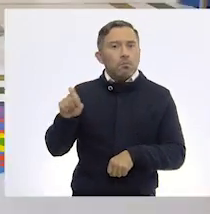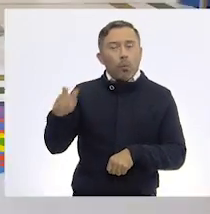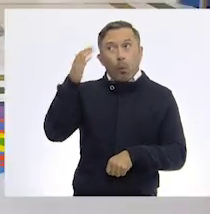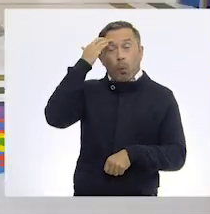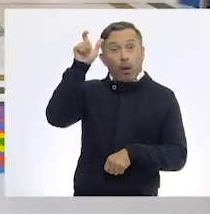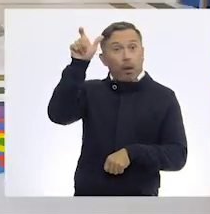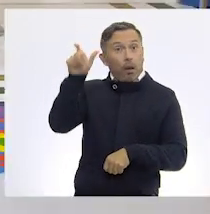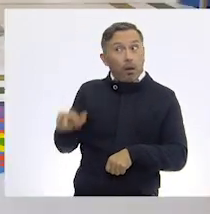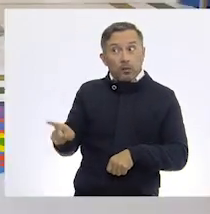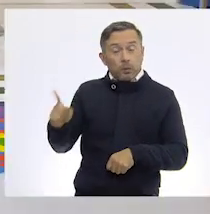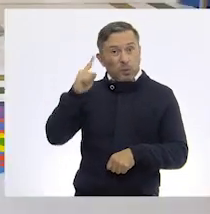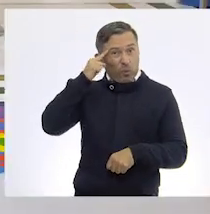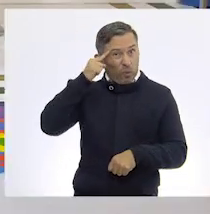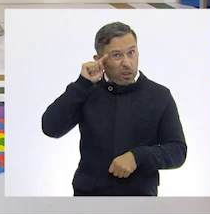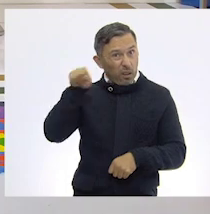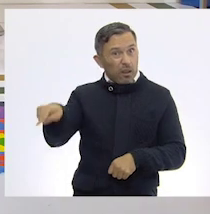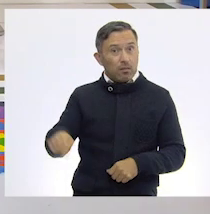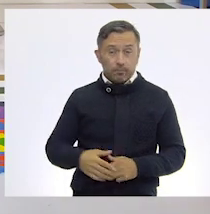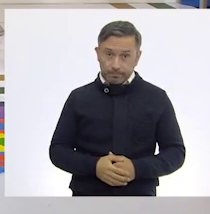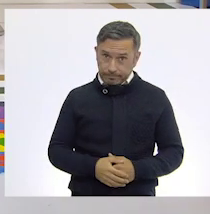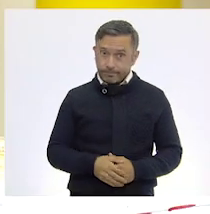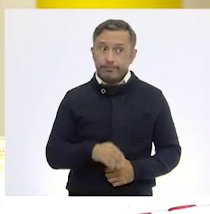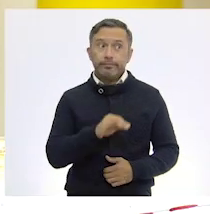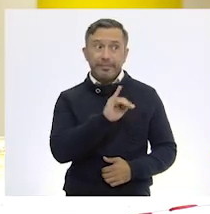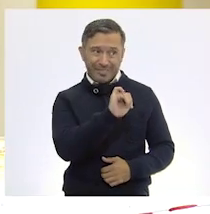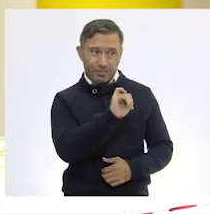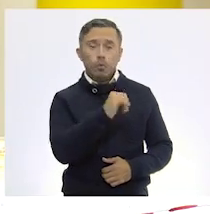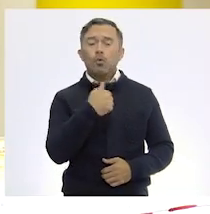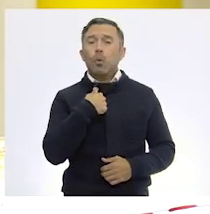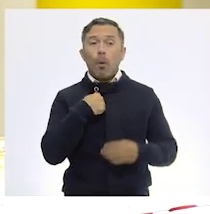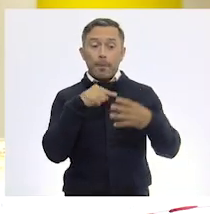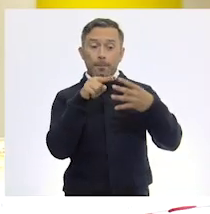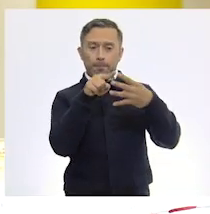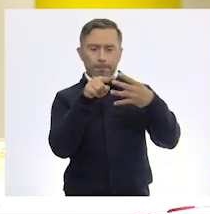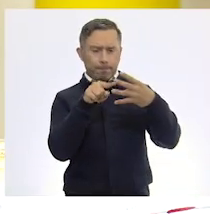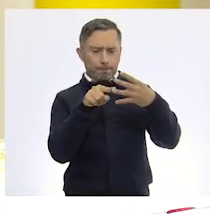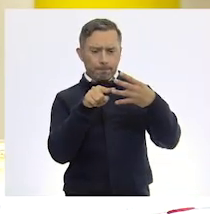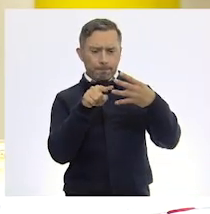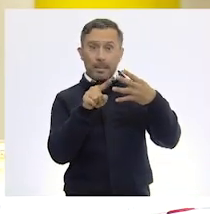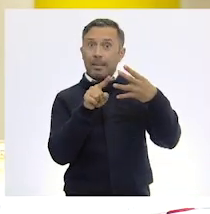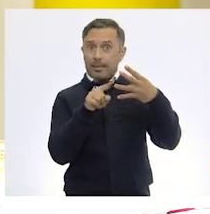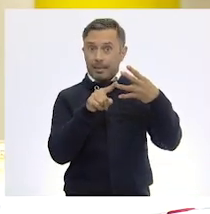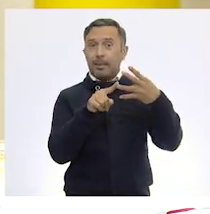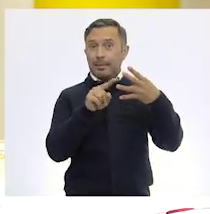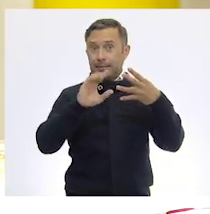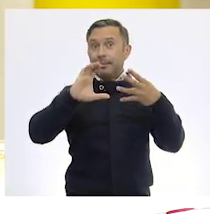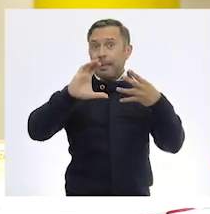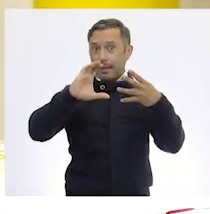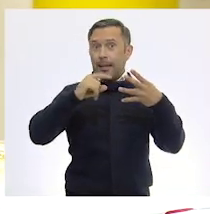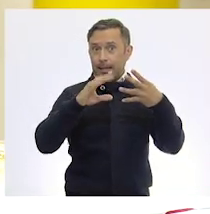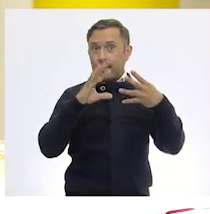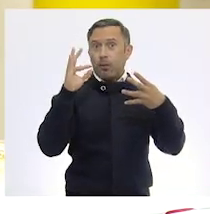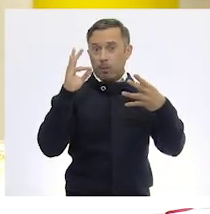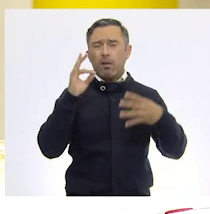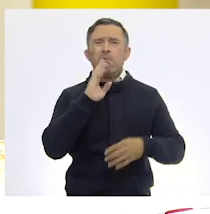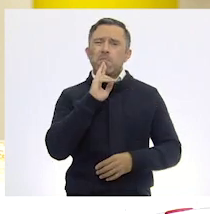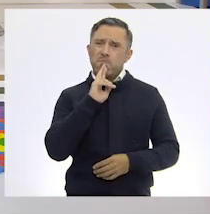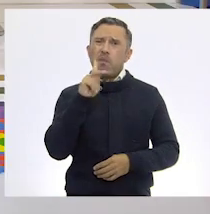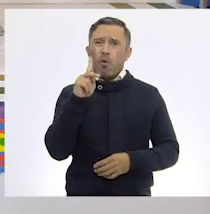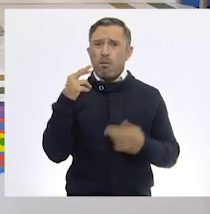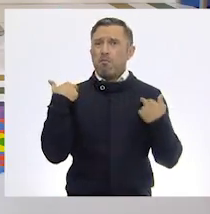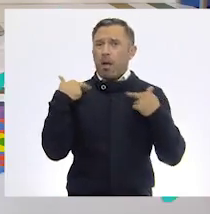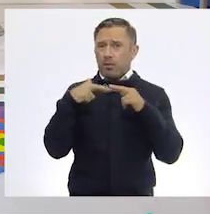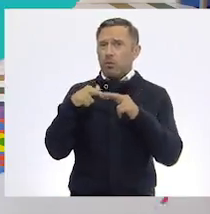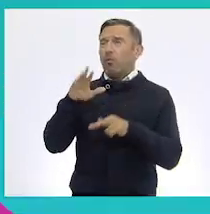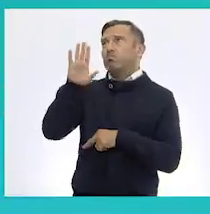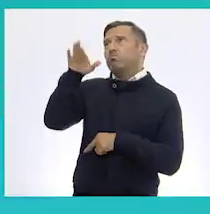Sí, yo escogería la C. Es decir, decirle a la maestra lo que está pasando para que hable con